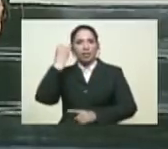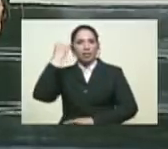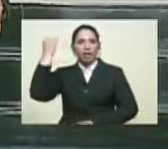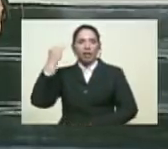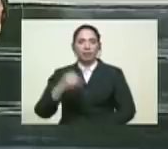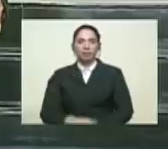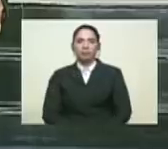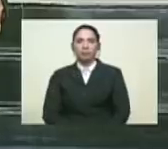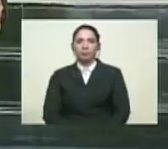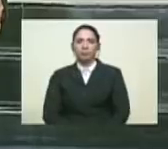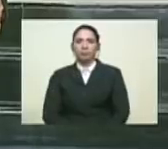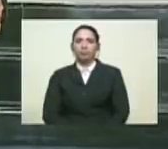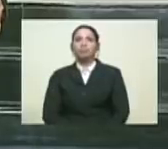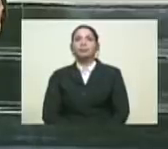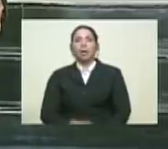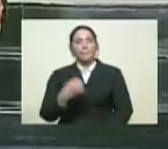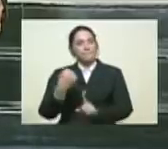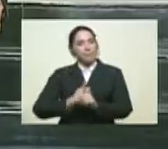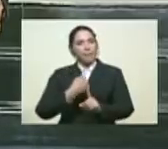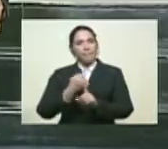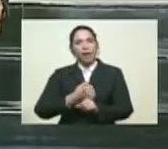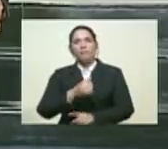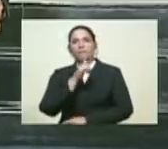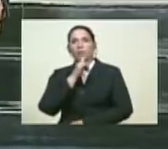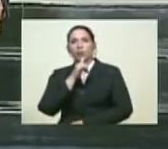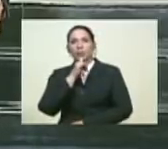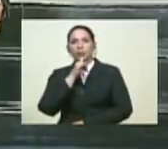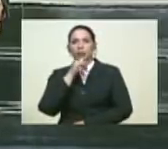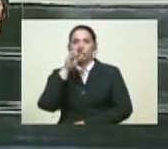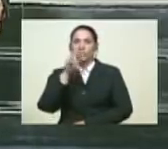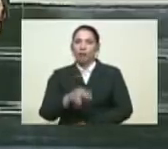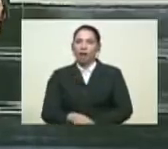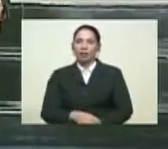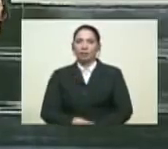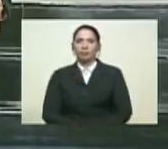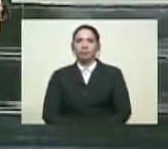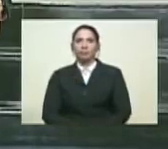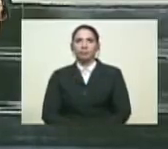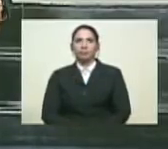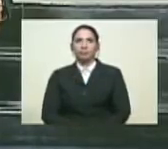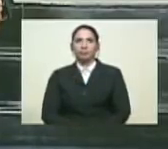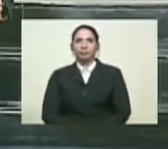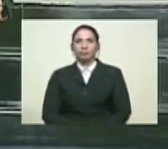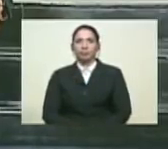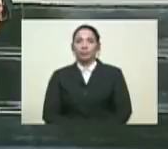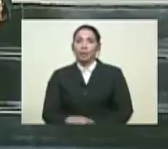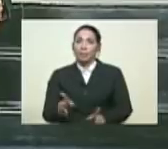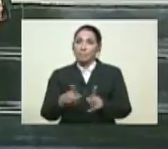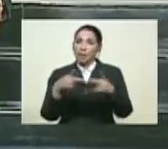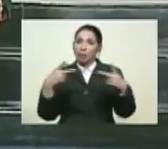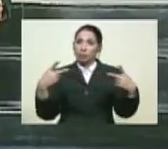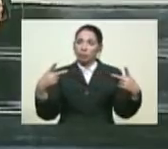en la batalla de la información diaria, que el Correo del Orinoco con su tiempo dio